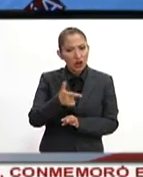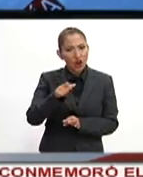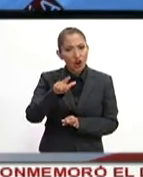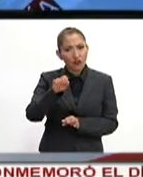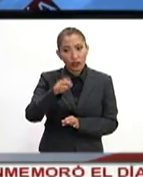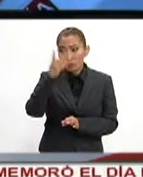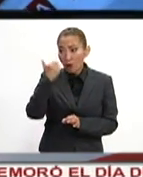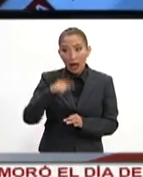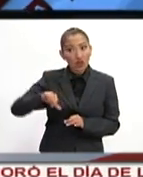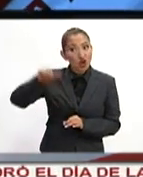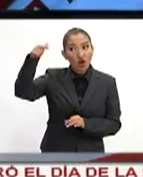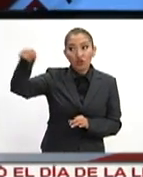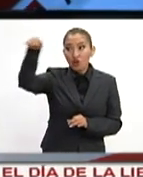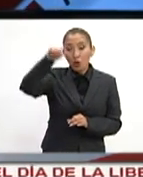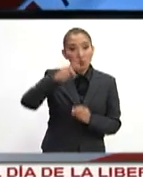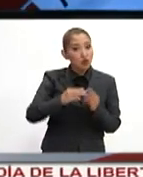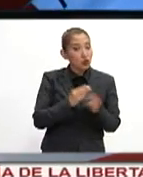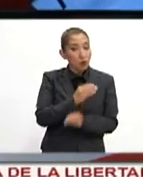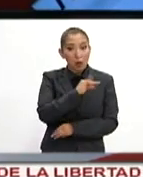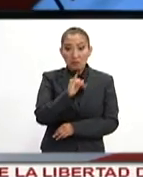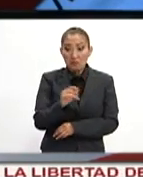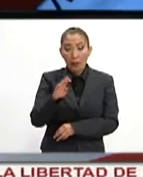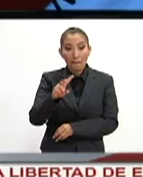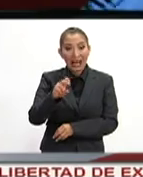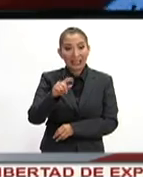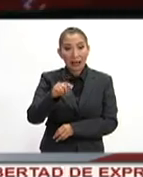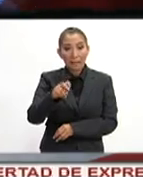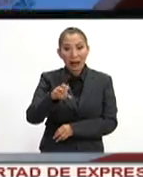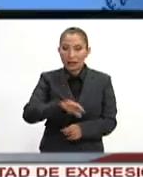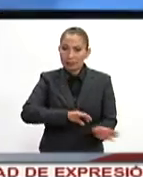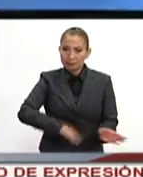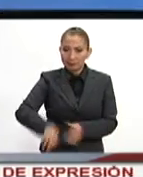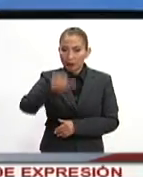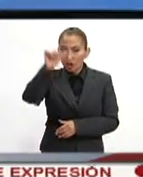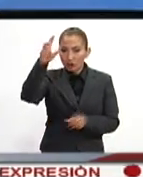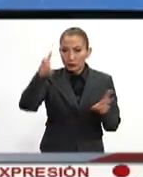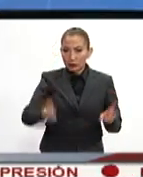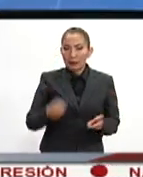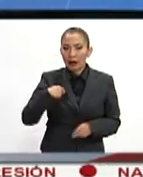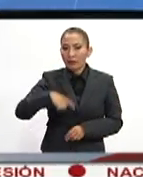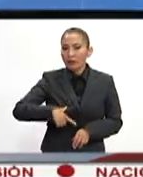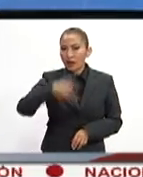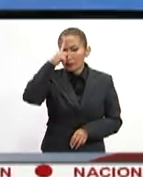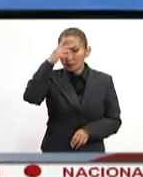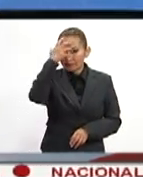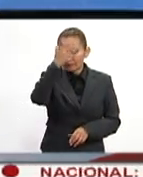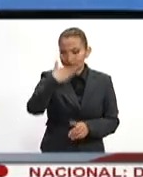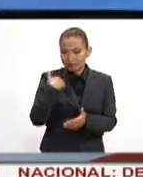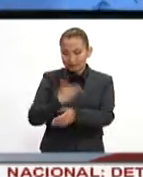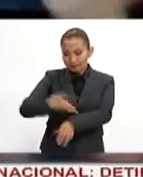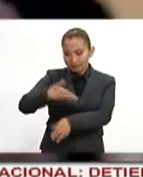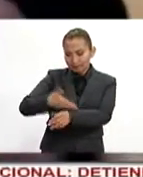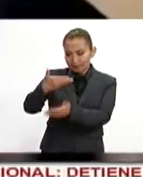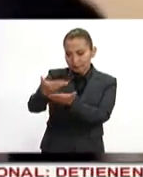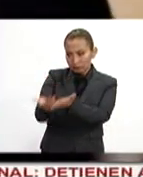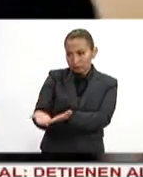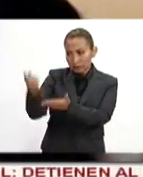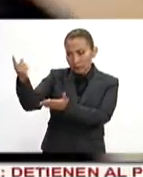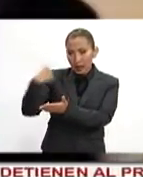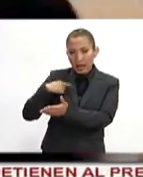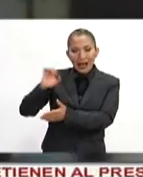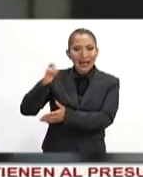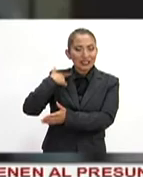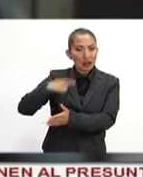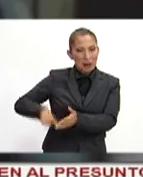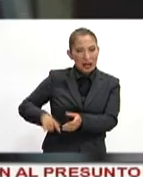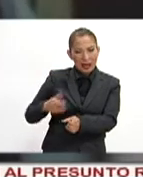recordar que no existe en ninguna otra parte del mundo la vaquita marina. Vámonos a otros temas. El gobierno mexicano formalizó la solicitud de extradición del exgobernador de Veracruz,